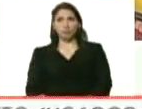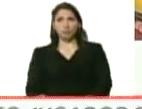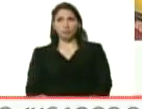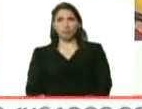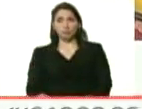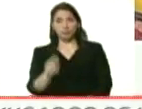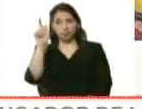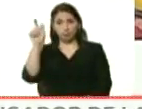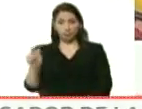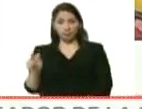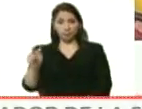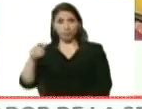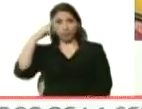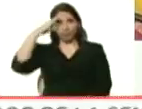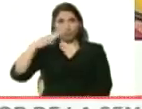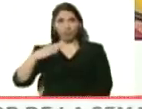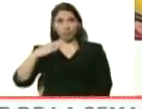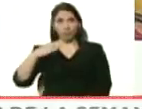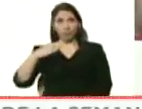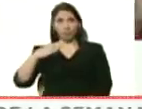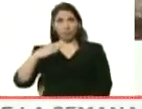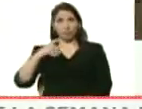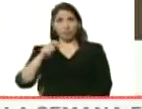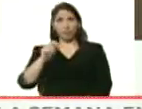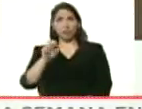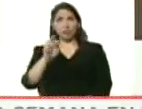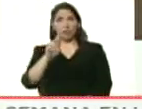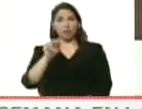ciudadano almirante William Miguel Serantes Pinto,